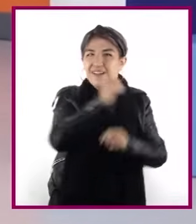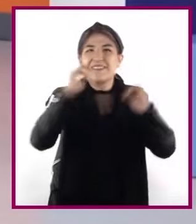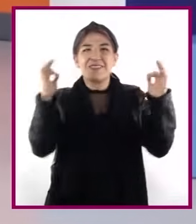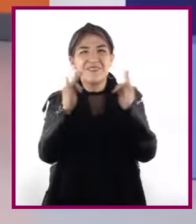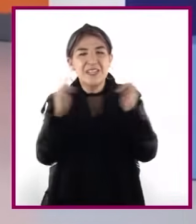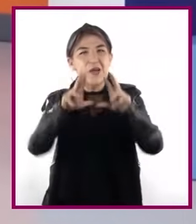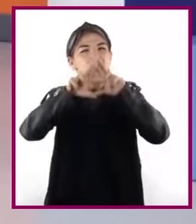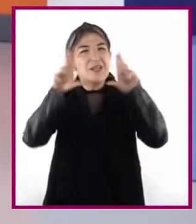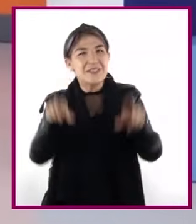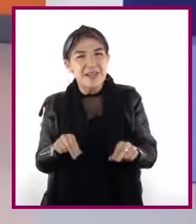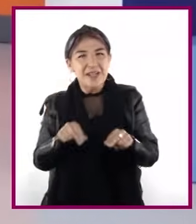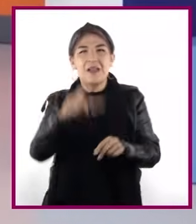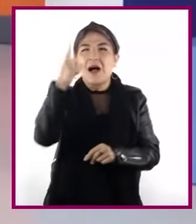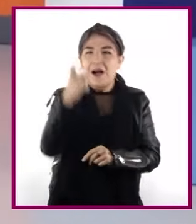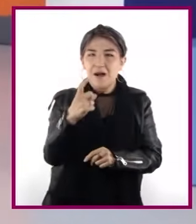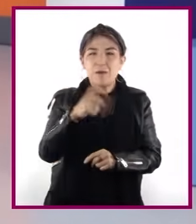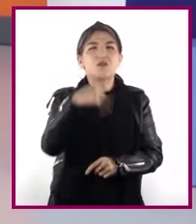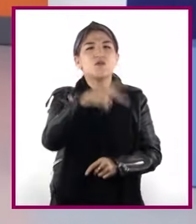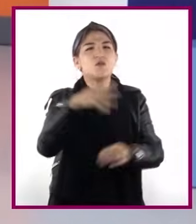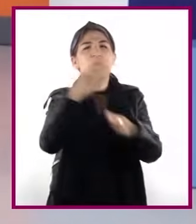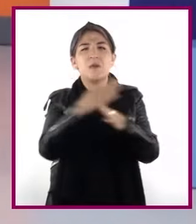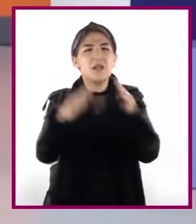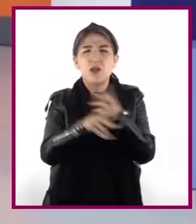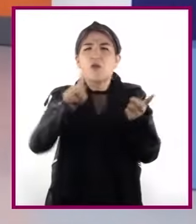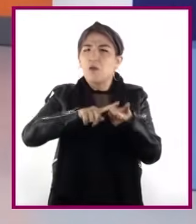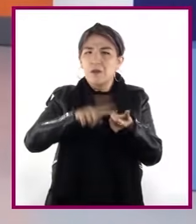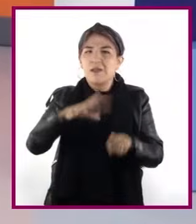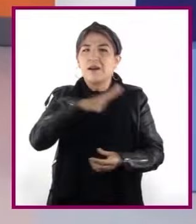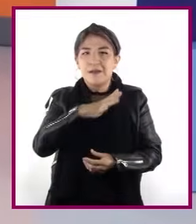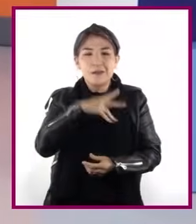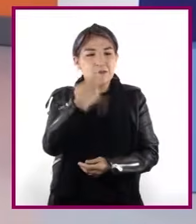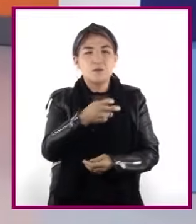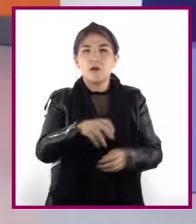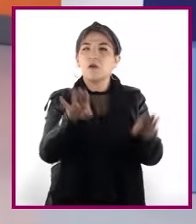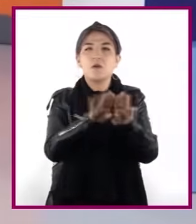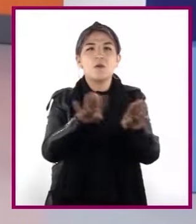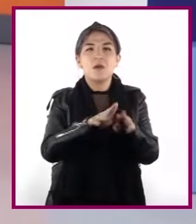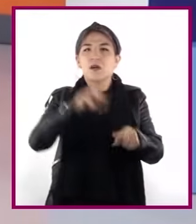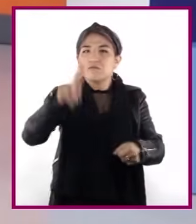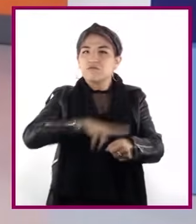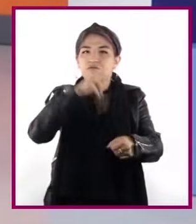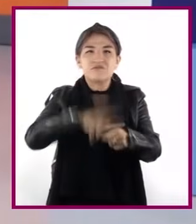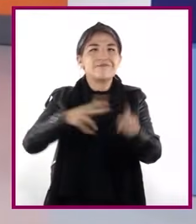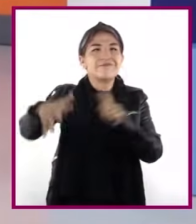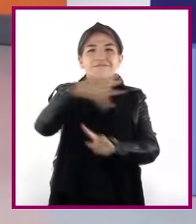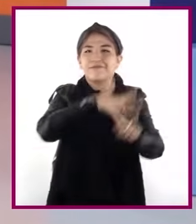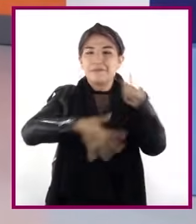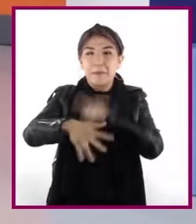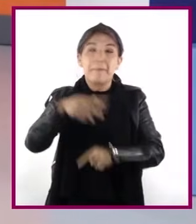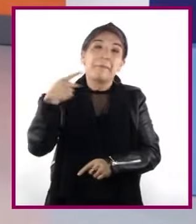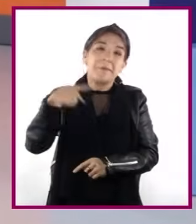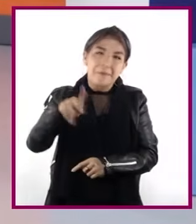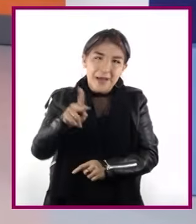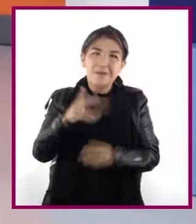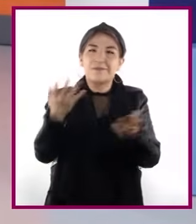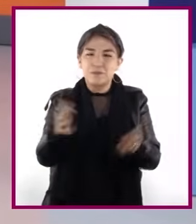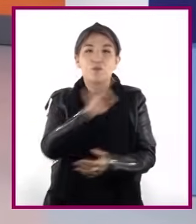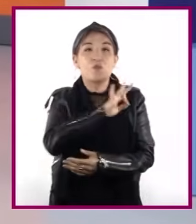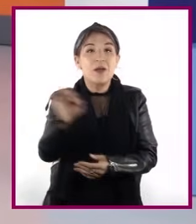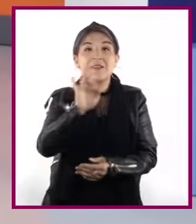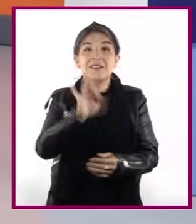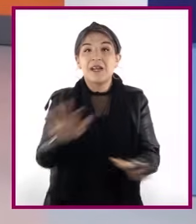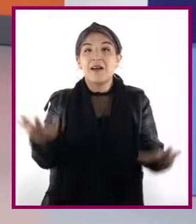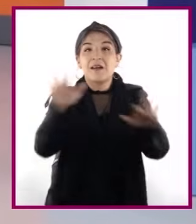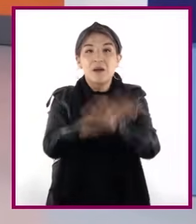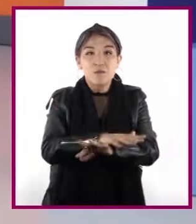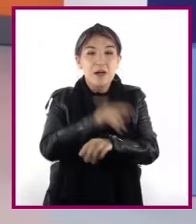agregación. En general, los materiales se encuentran en un estado físico en la naturaleza. Sin embargo, pueden cambiar